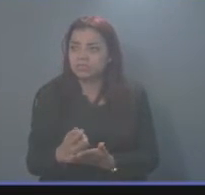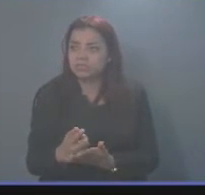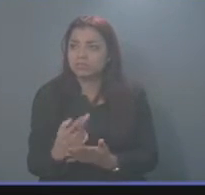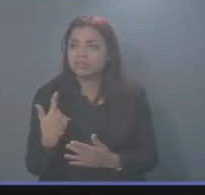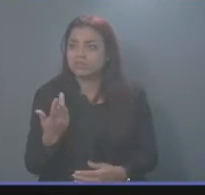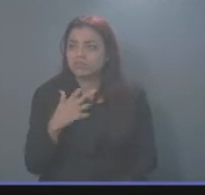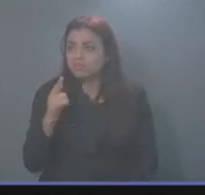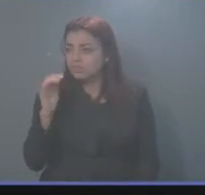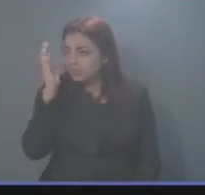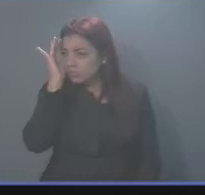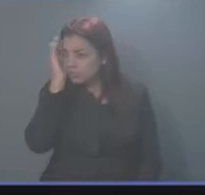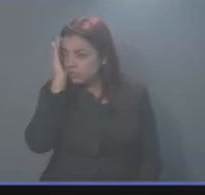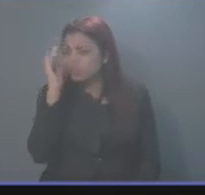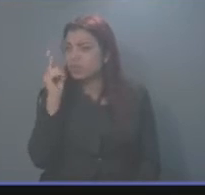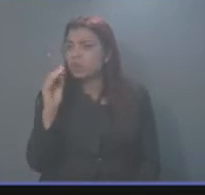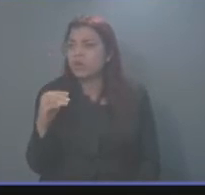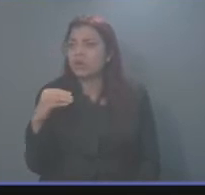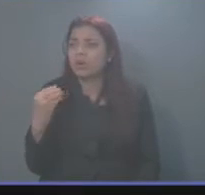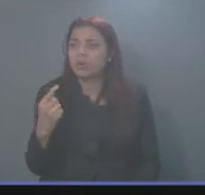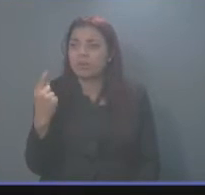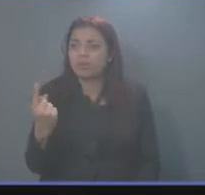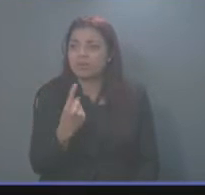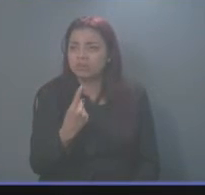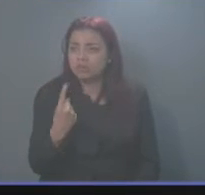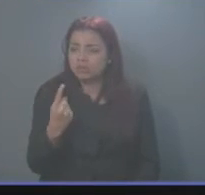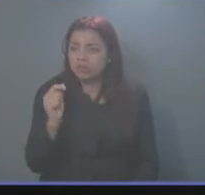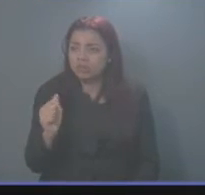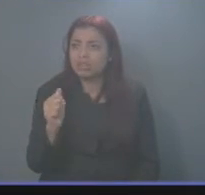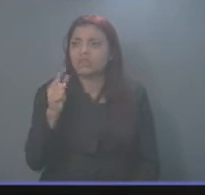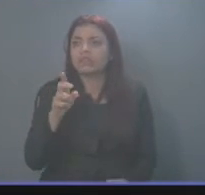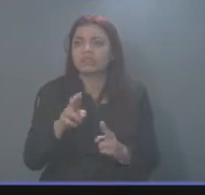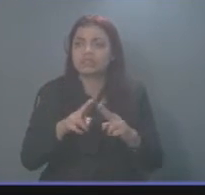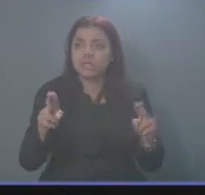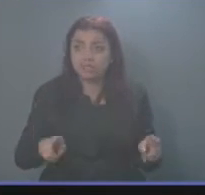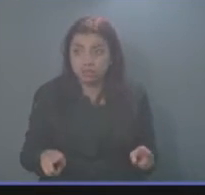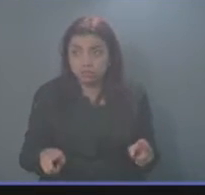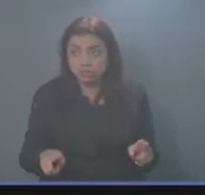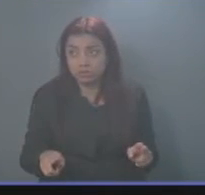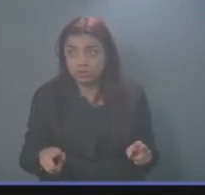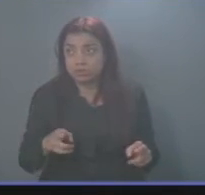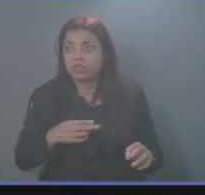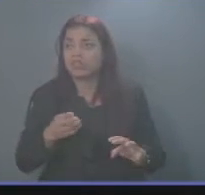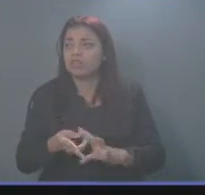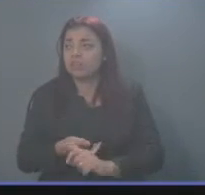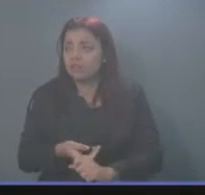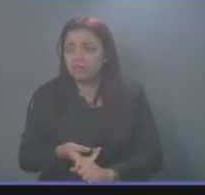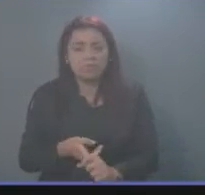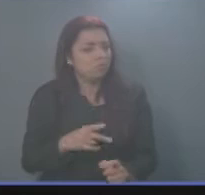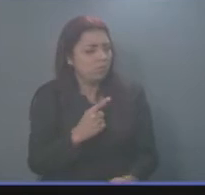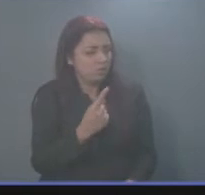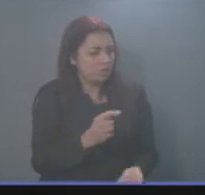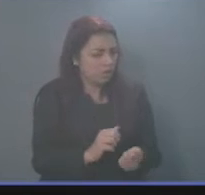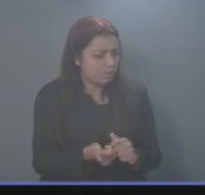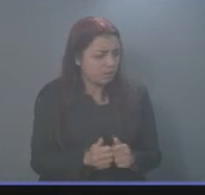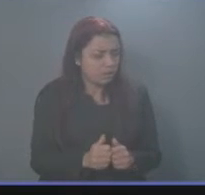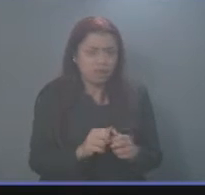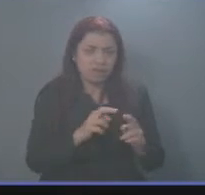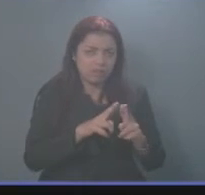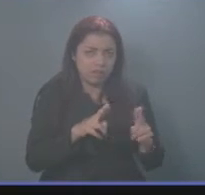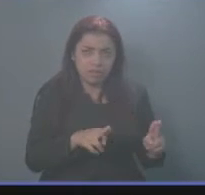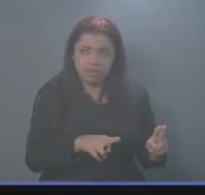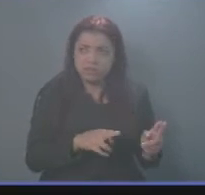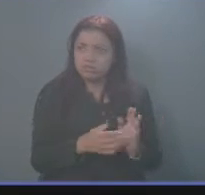preguntábamos, ¿cómo es que este atleta forma parte de X federación? ¿Por qué este otro atleta